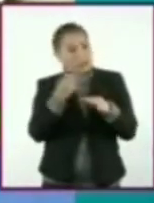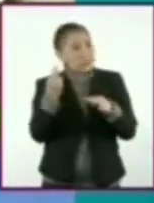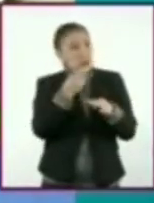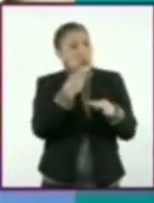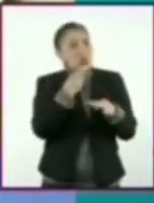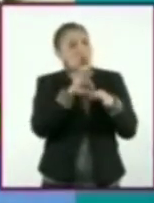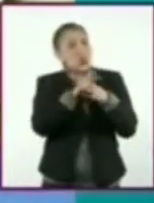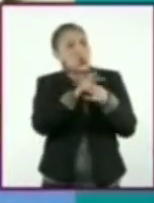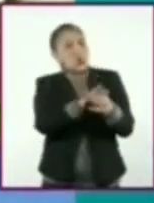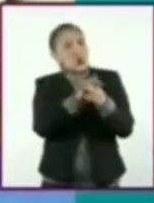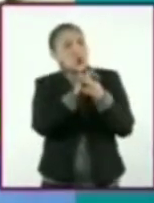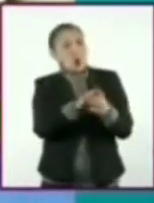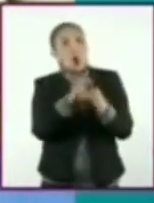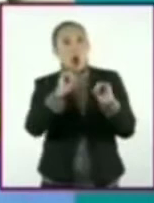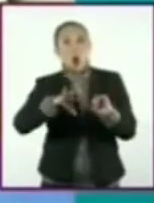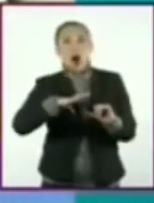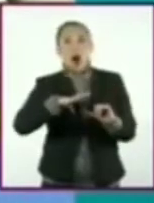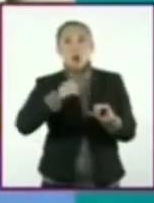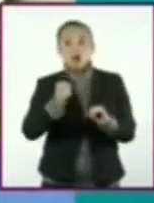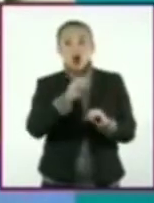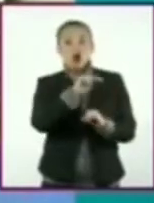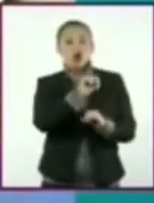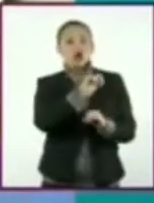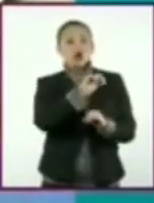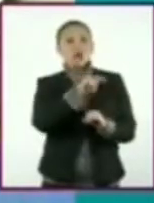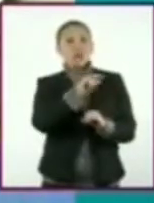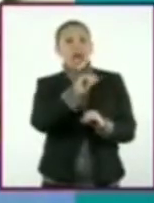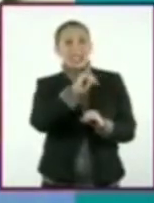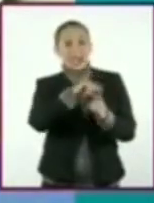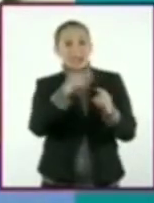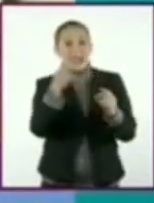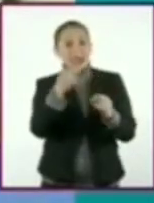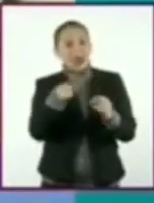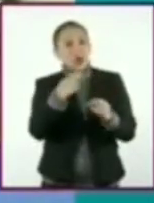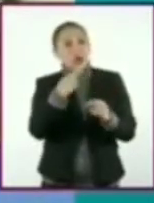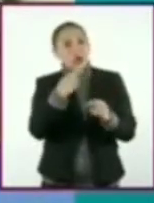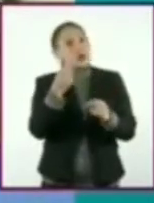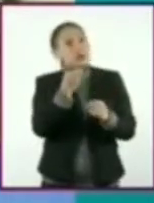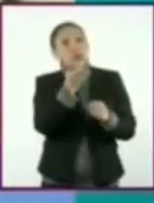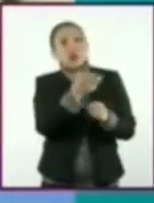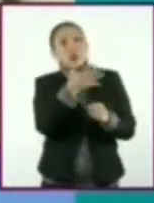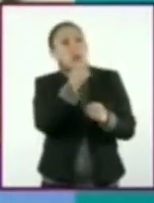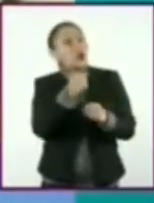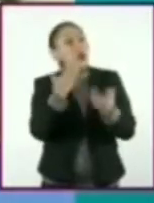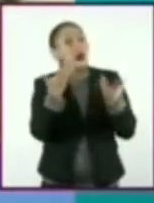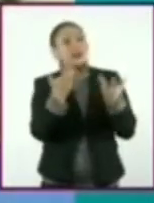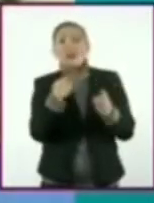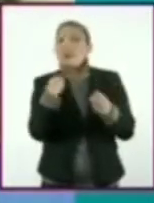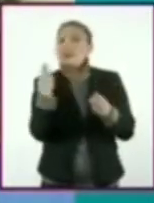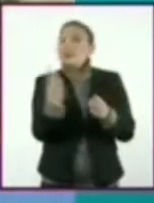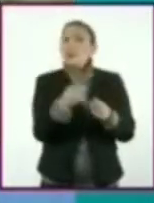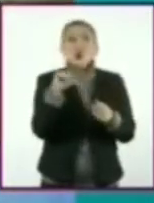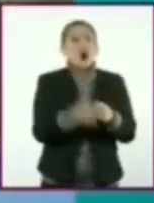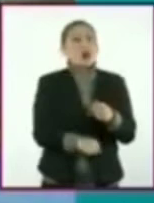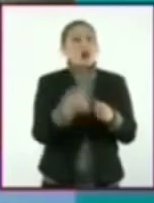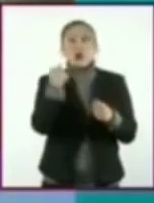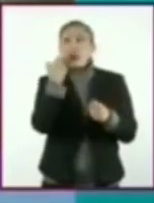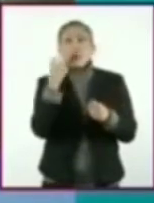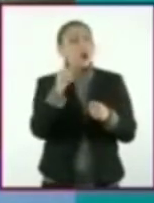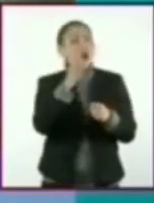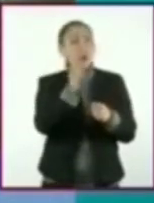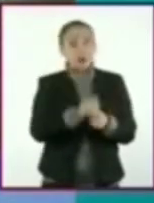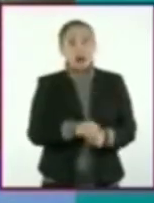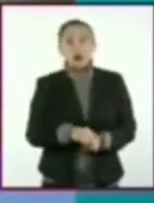Cualquier conducta o abuso de sustancia que implique una dependencia, es decir, que no lo pueda dejar de hacer aunque me lo proponga.